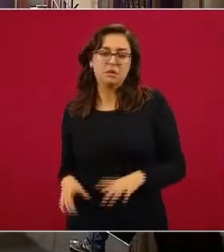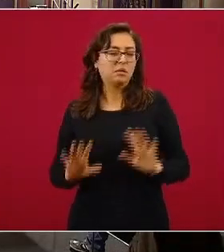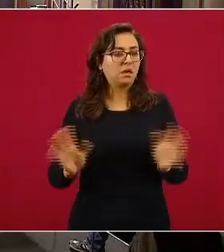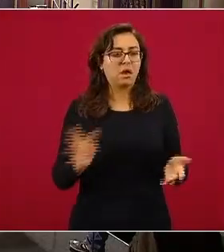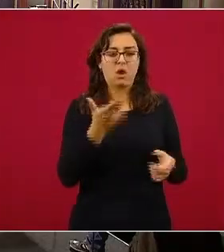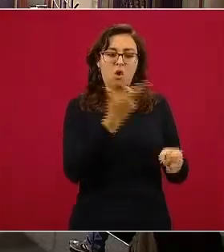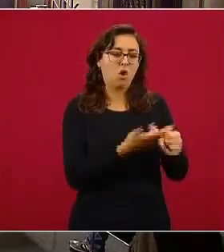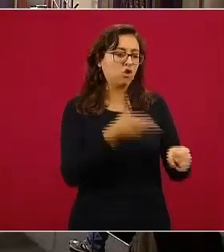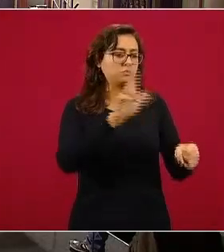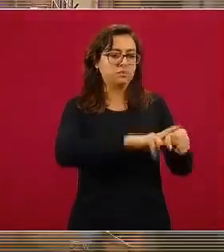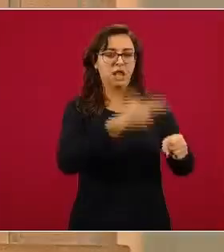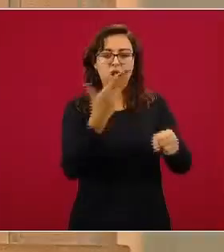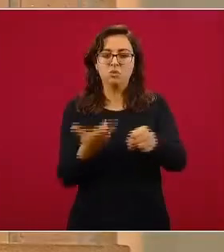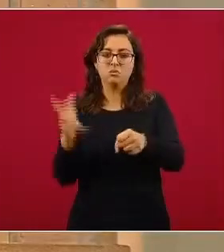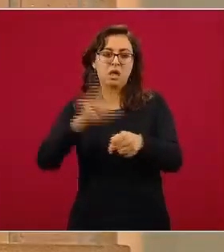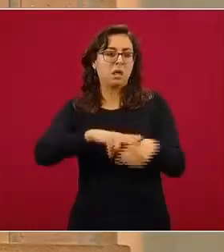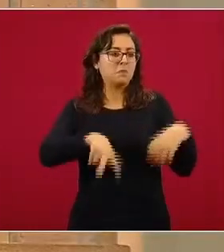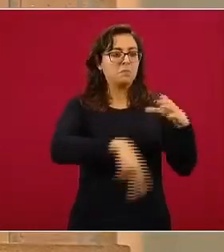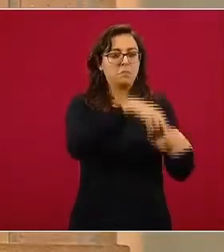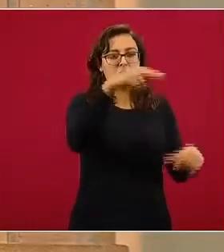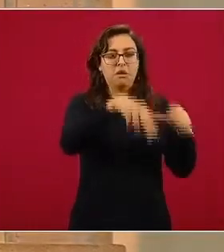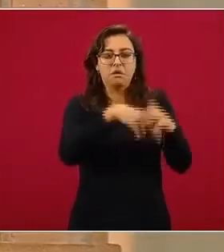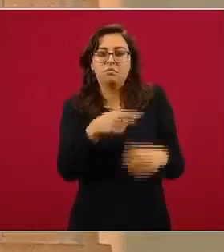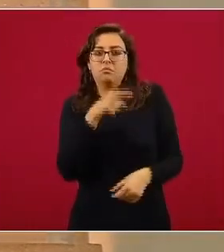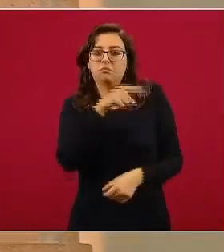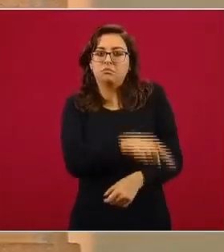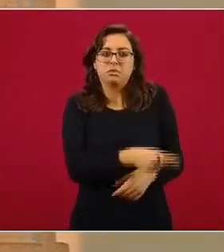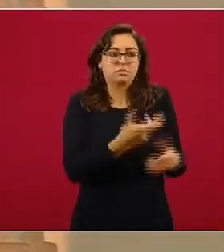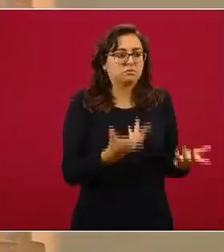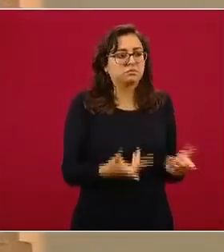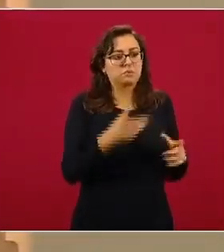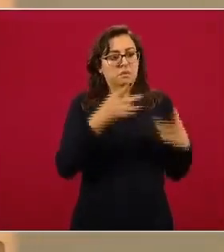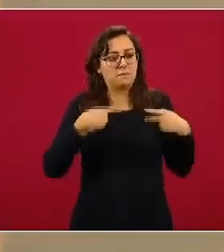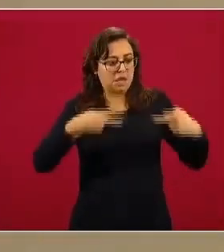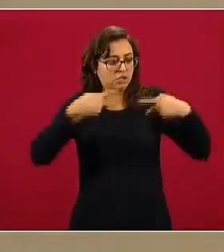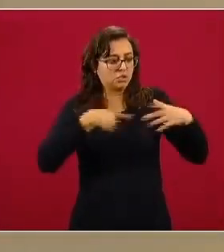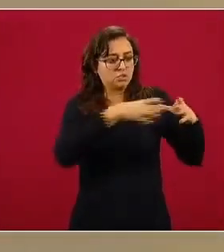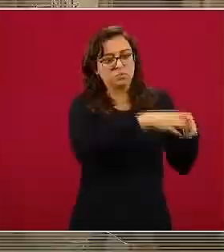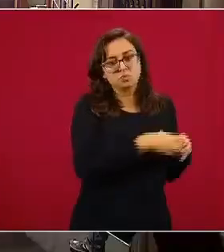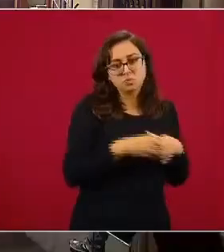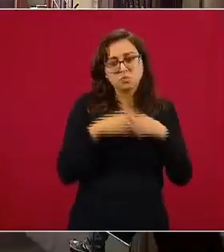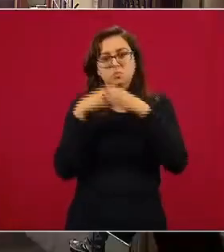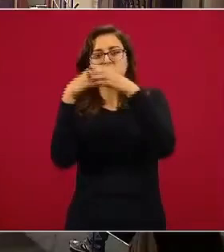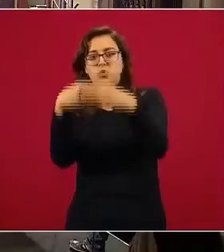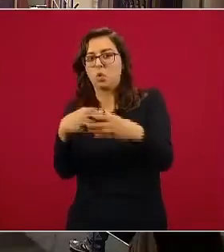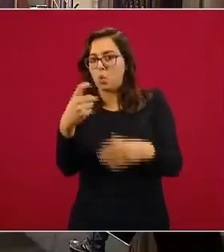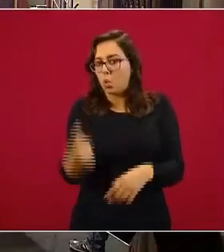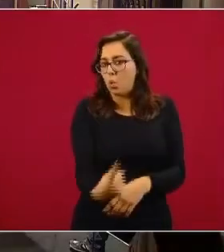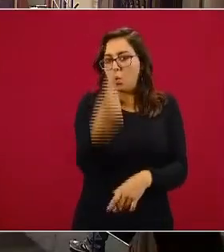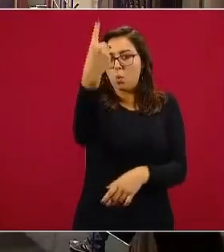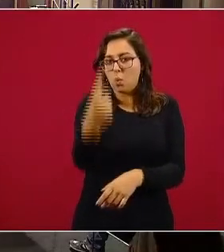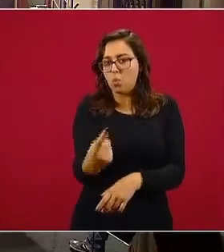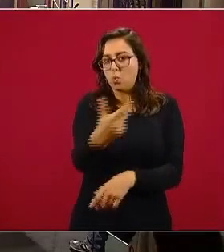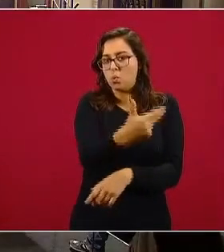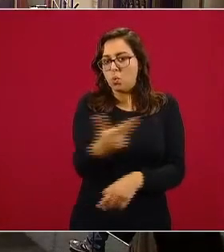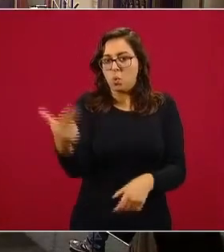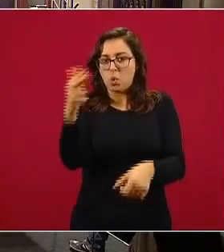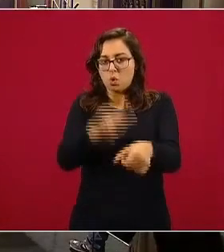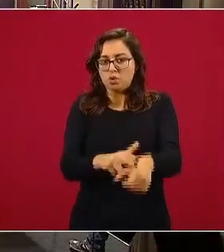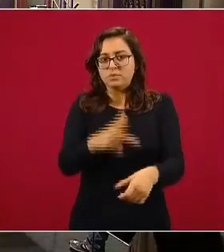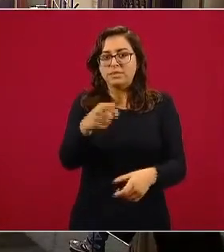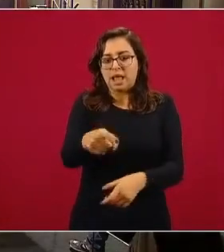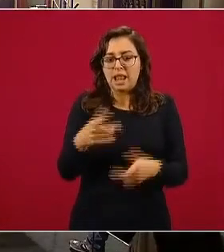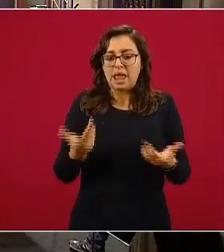de unidades para que estas unidades tengan el mayor apoyo, reforzar sus capacidades y